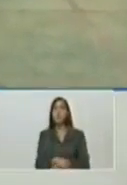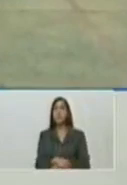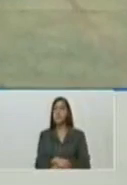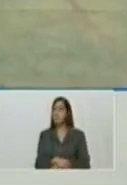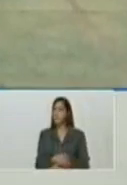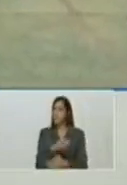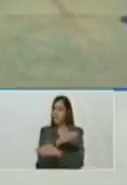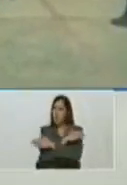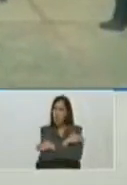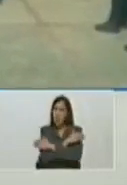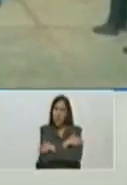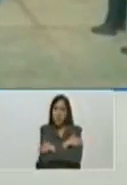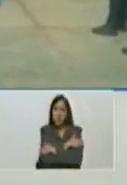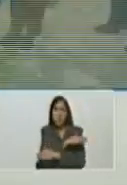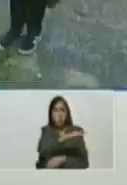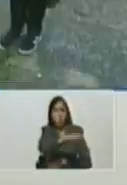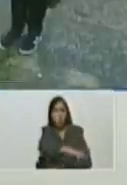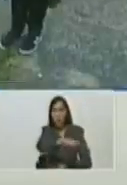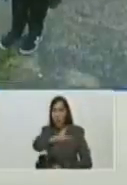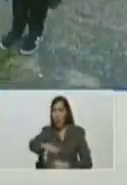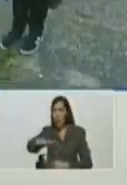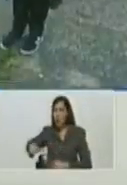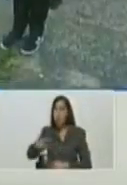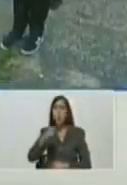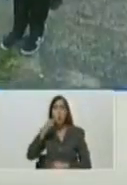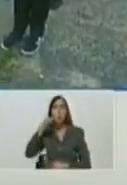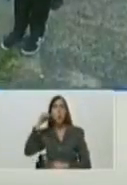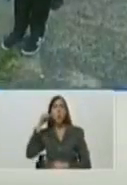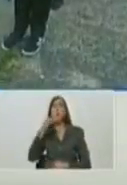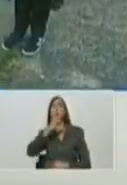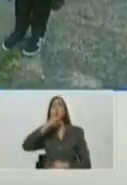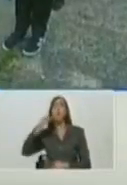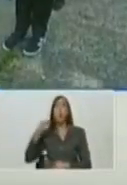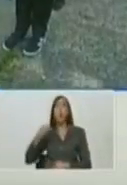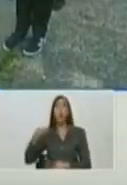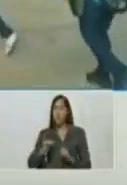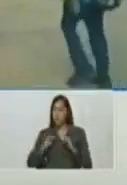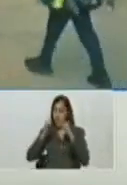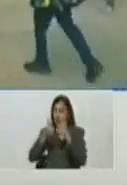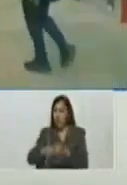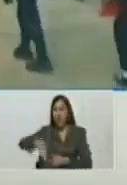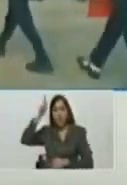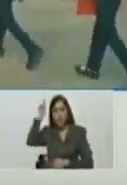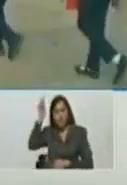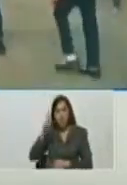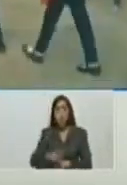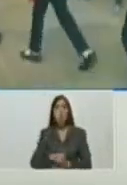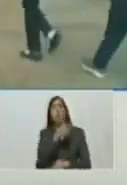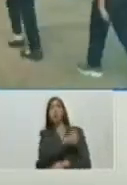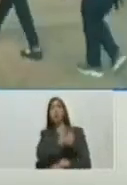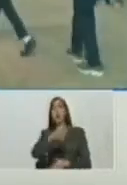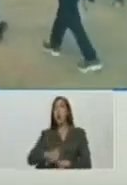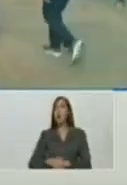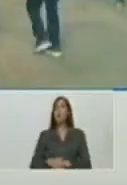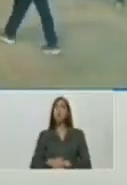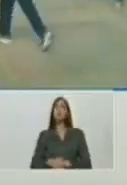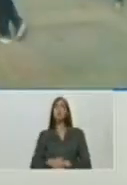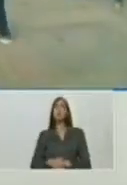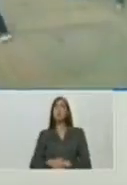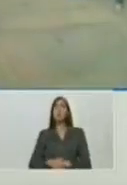Felicito a los niños, a las niñas, a la juventud, a las maestras, a los maestros, a los profesores, a